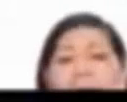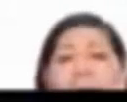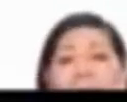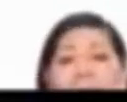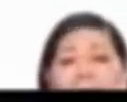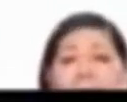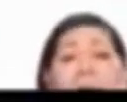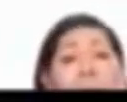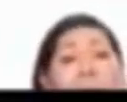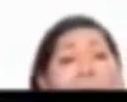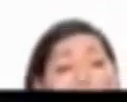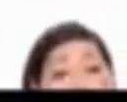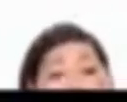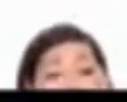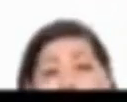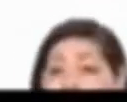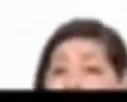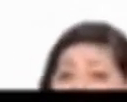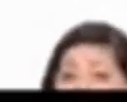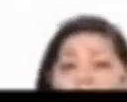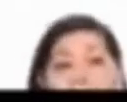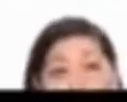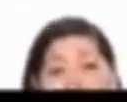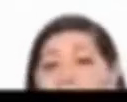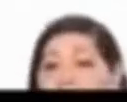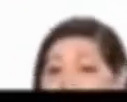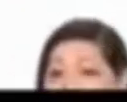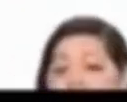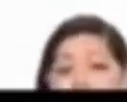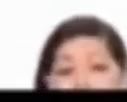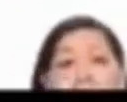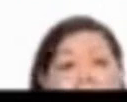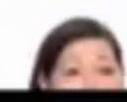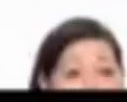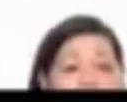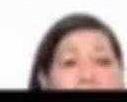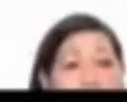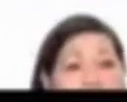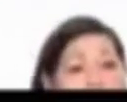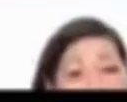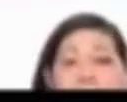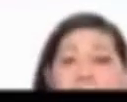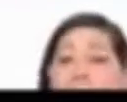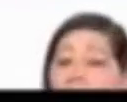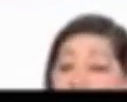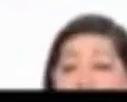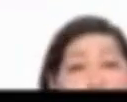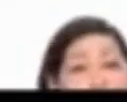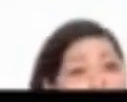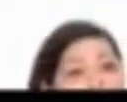favoreciendo la solidaridad en la salud, la alimentación básica, el trabajo, la educación, la previsión,